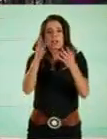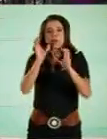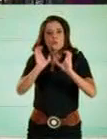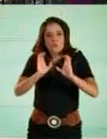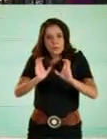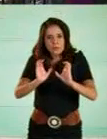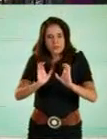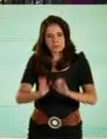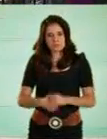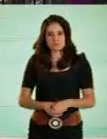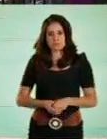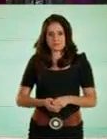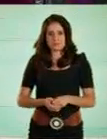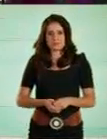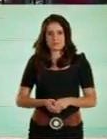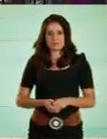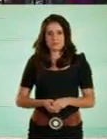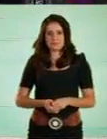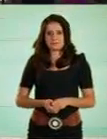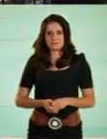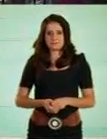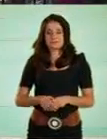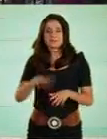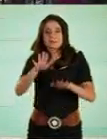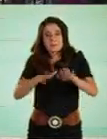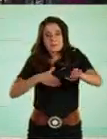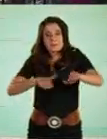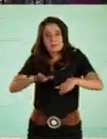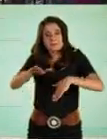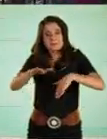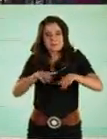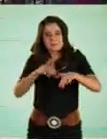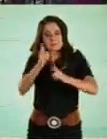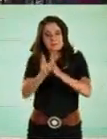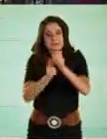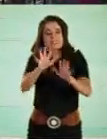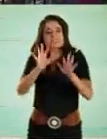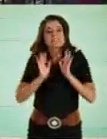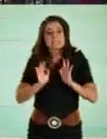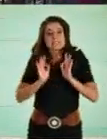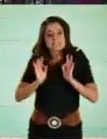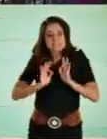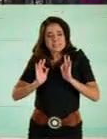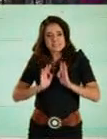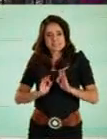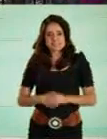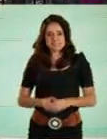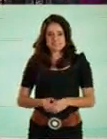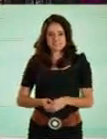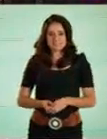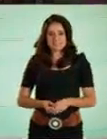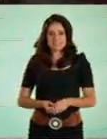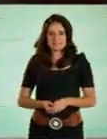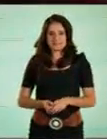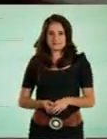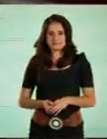con cuidado. Un pie, el otro. Tranquila, tranquila, tranquila.